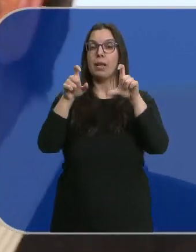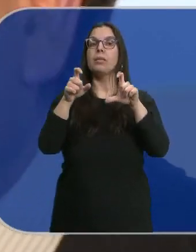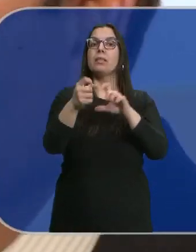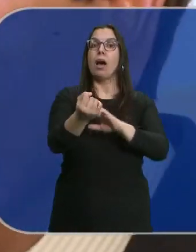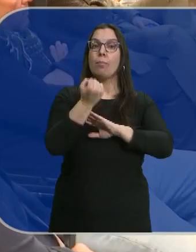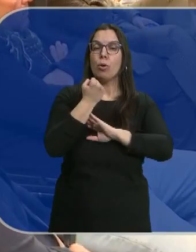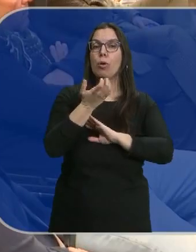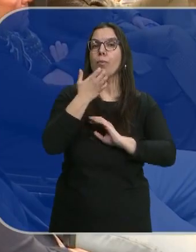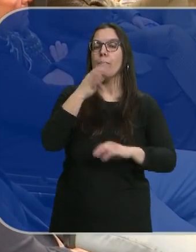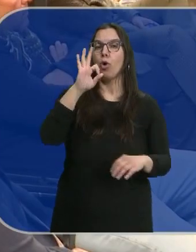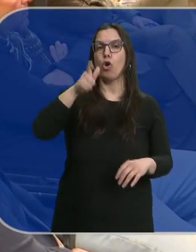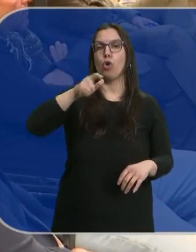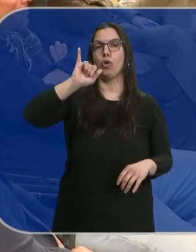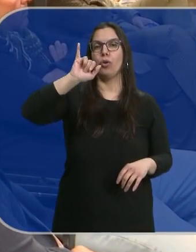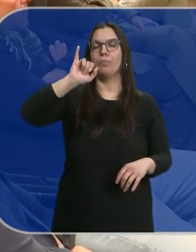es Onyx.